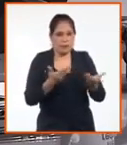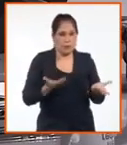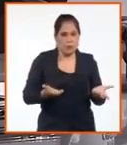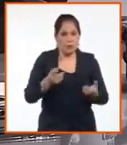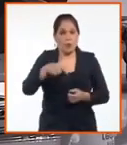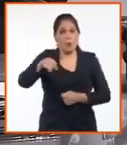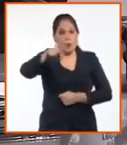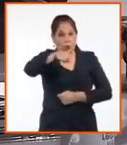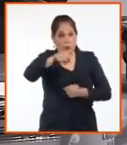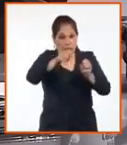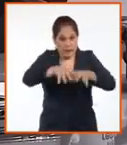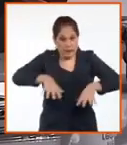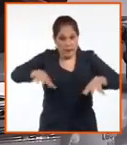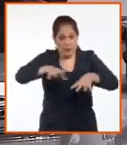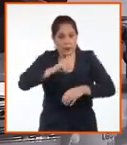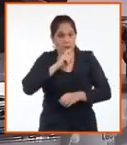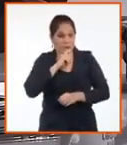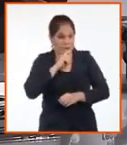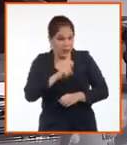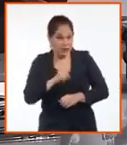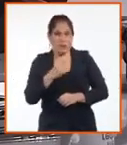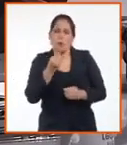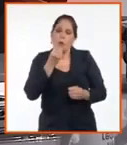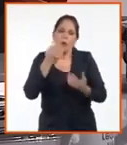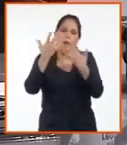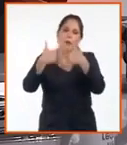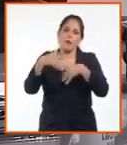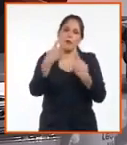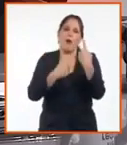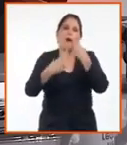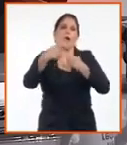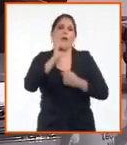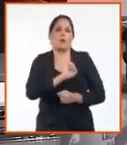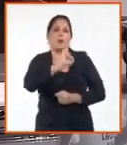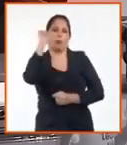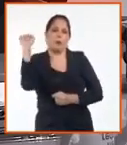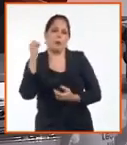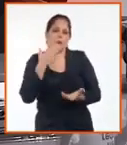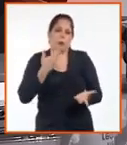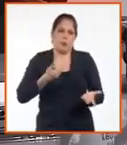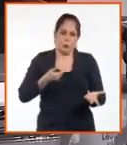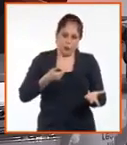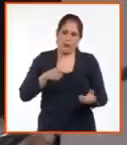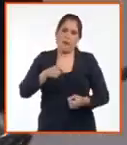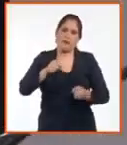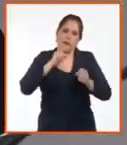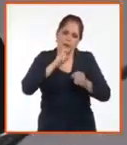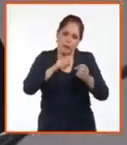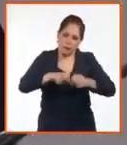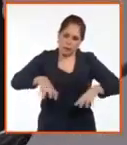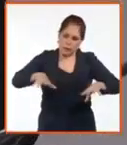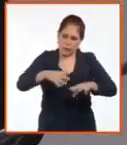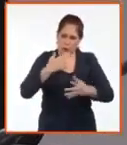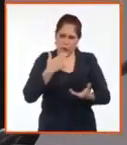en medio de tantas circunstancias se logre producir en tan difíciles condiciones